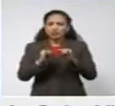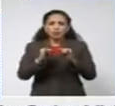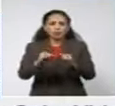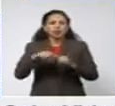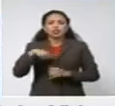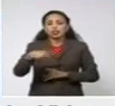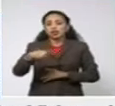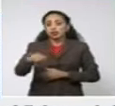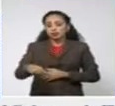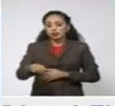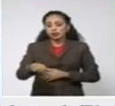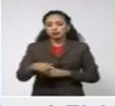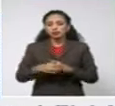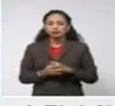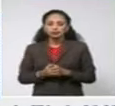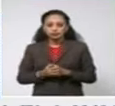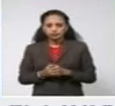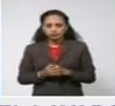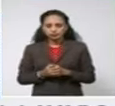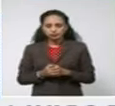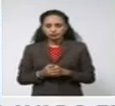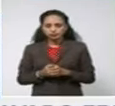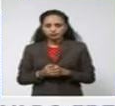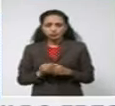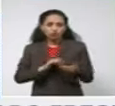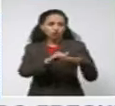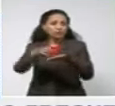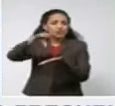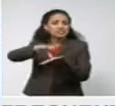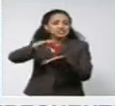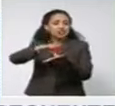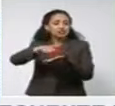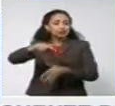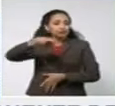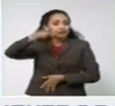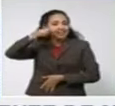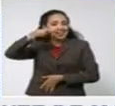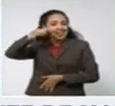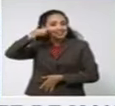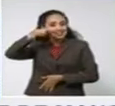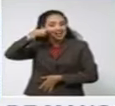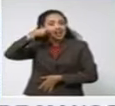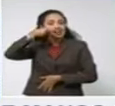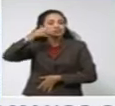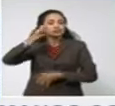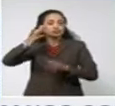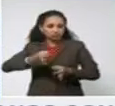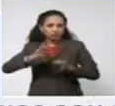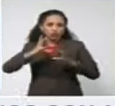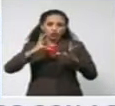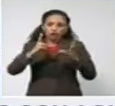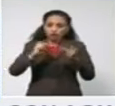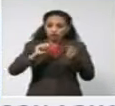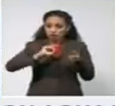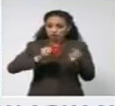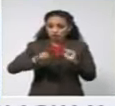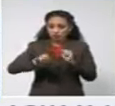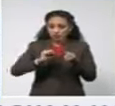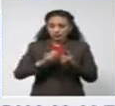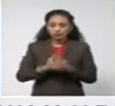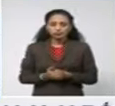los compañeros del centro de vigilancia. Y parece ser